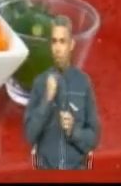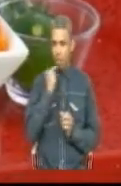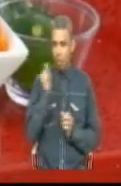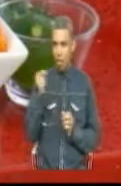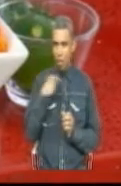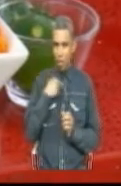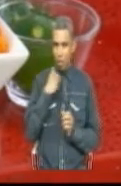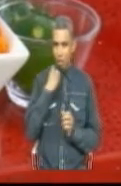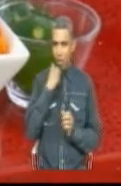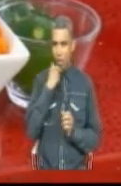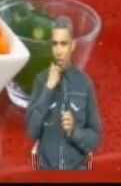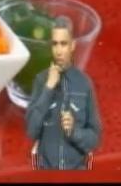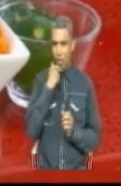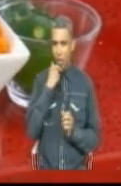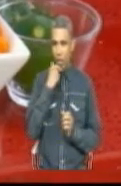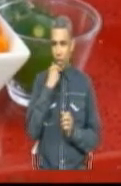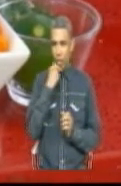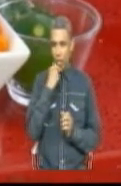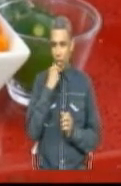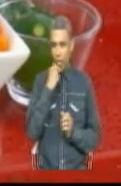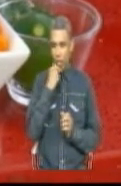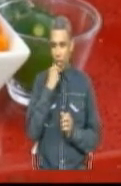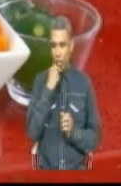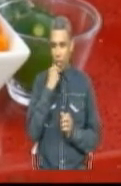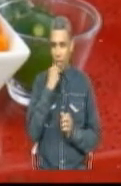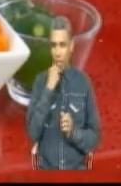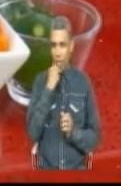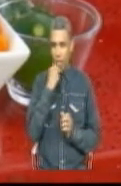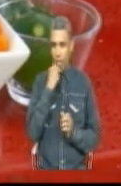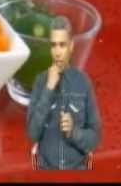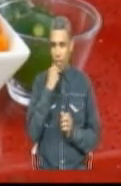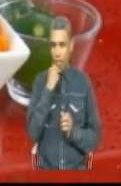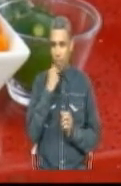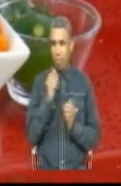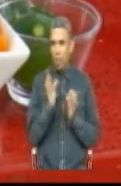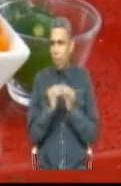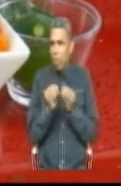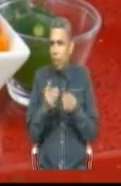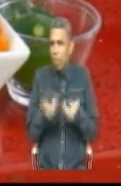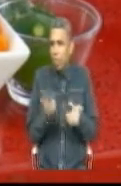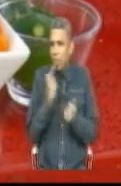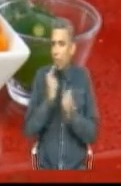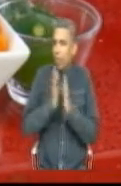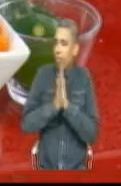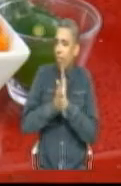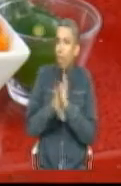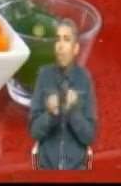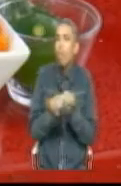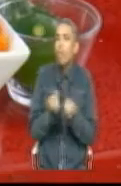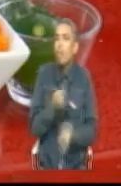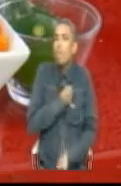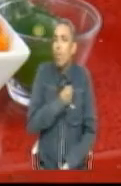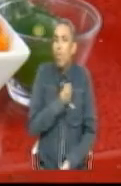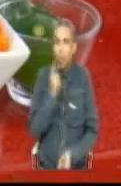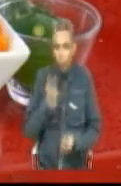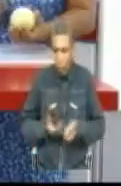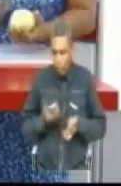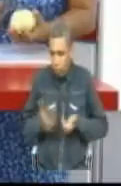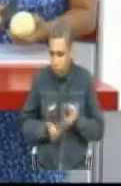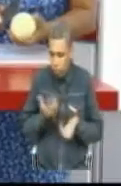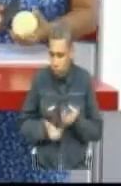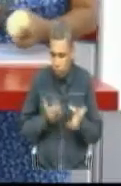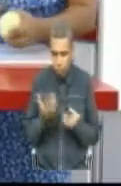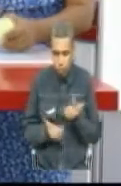mata lo que más te apasiona pues qué te digo ah me fascina cocinar vamos cortando me encanta